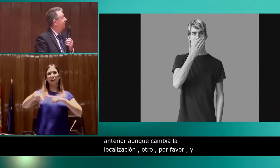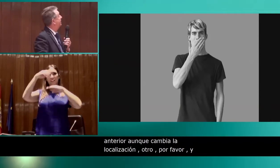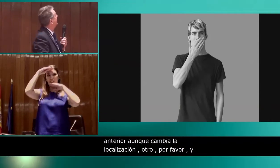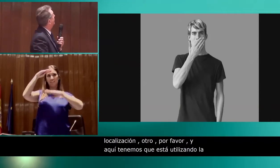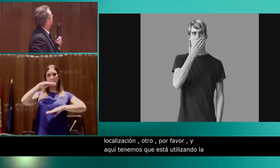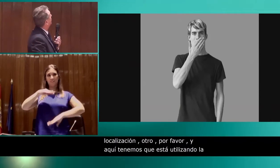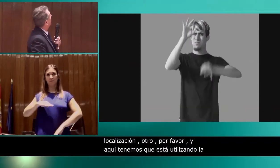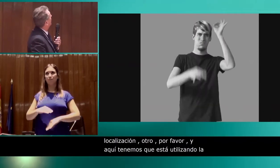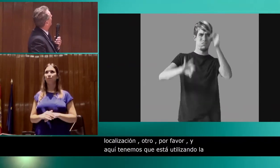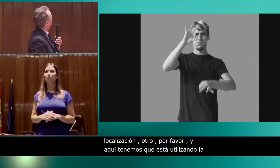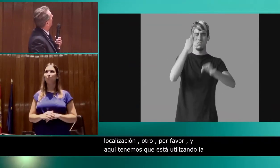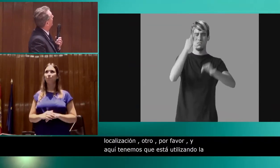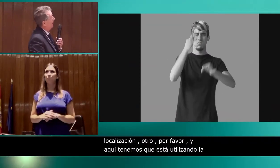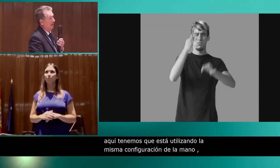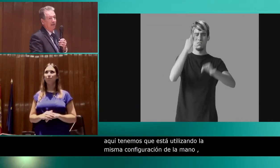por favor.